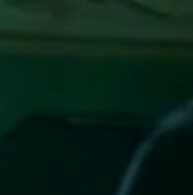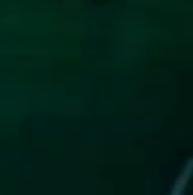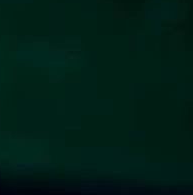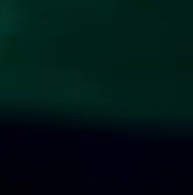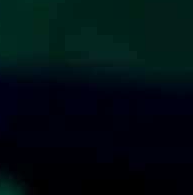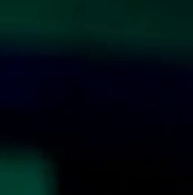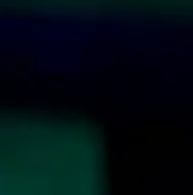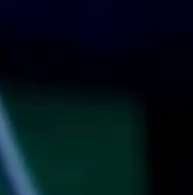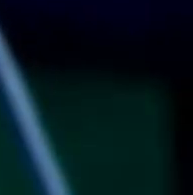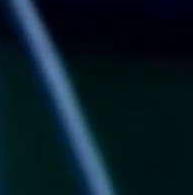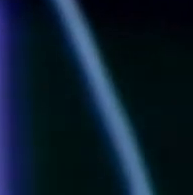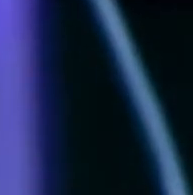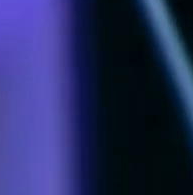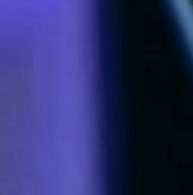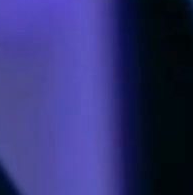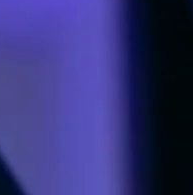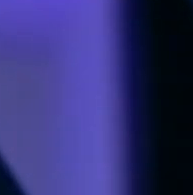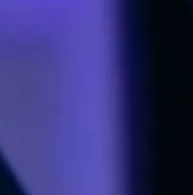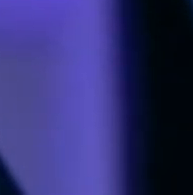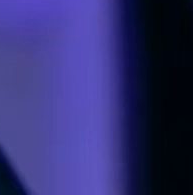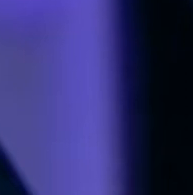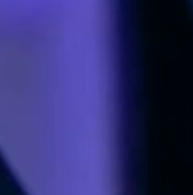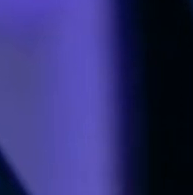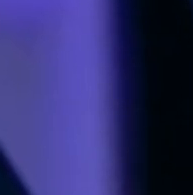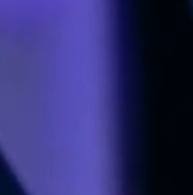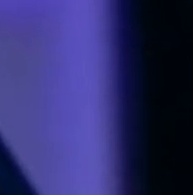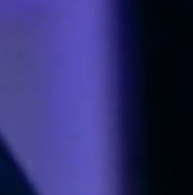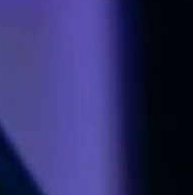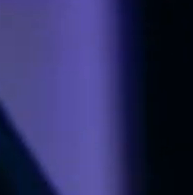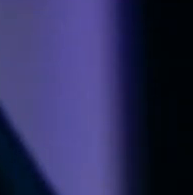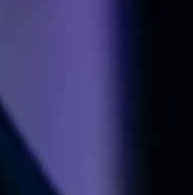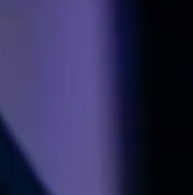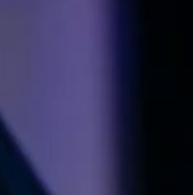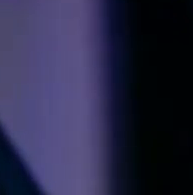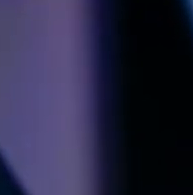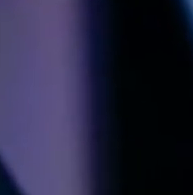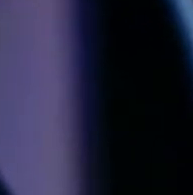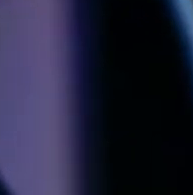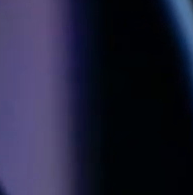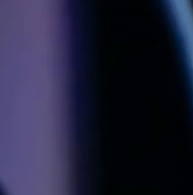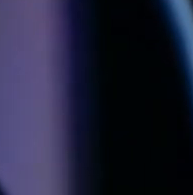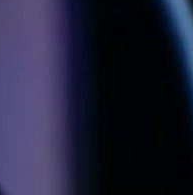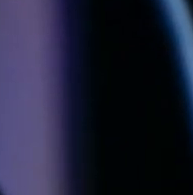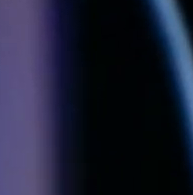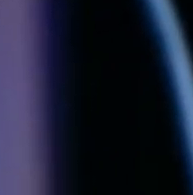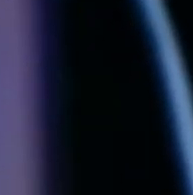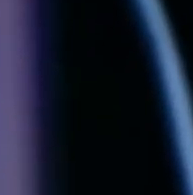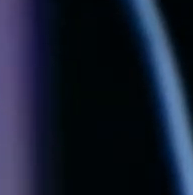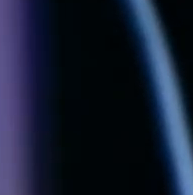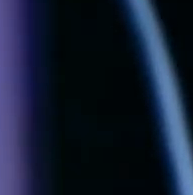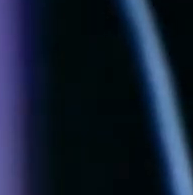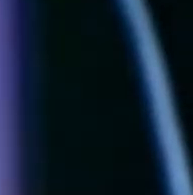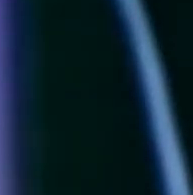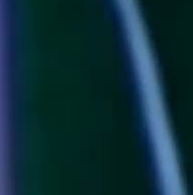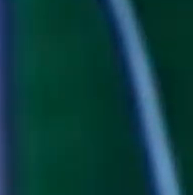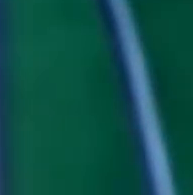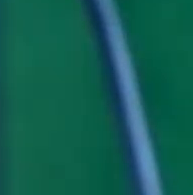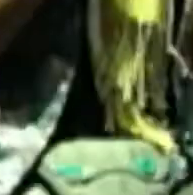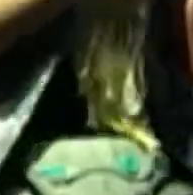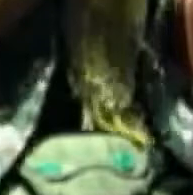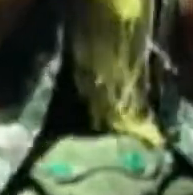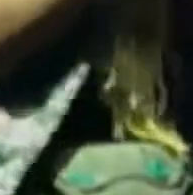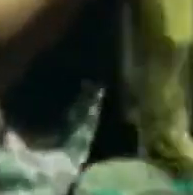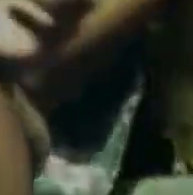producto. Entonces, como lograr combinar todo eso para hacer un sonido es como el reto que más me atrae de la